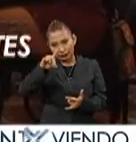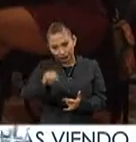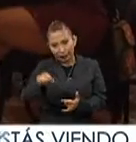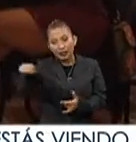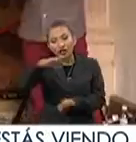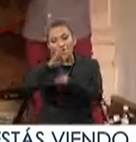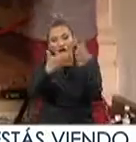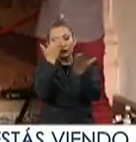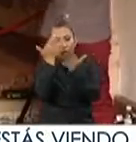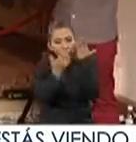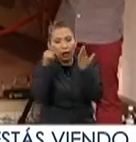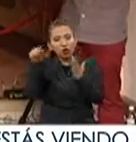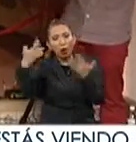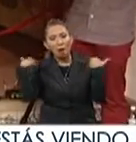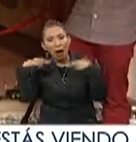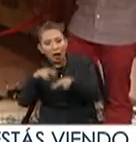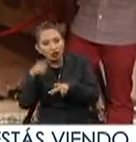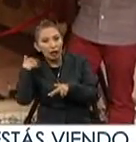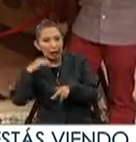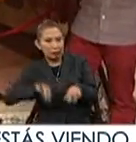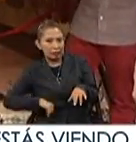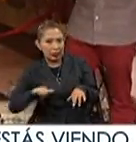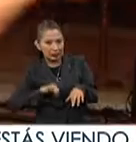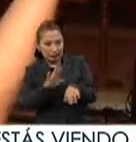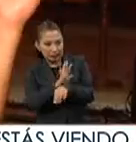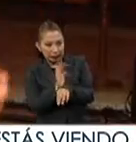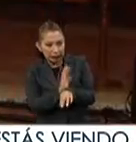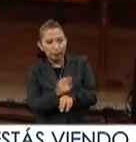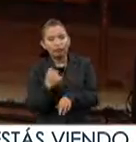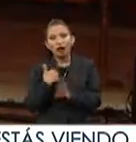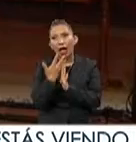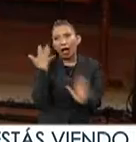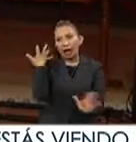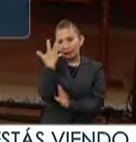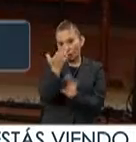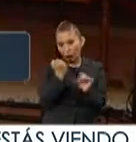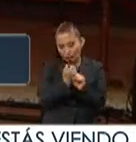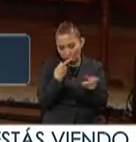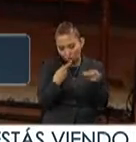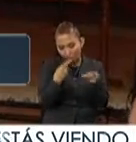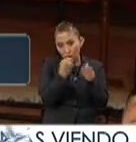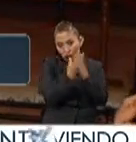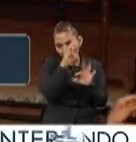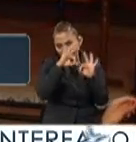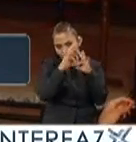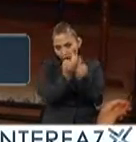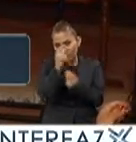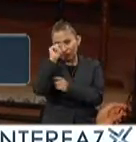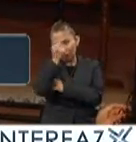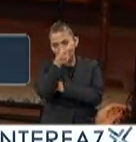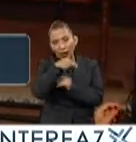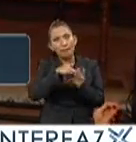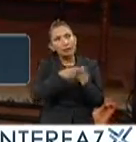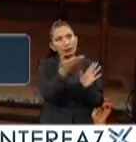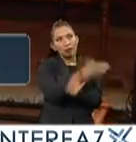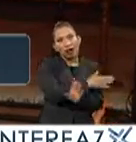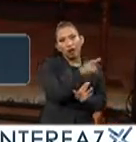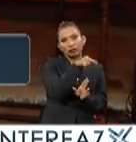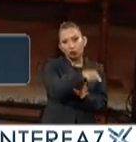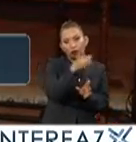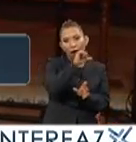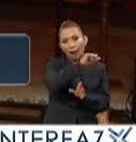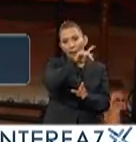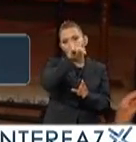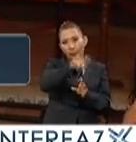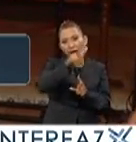los estudiantes interesados en la industria cinematográfica. Yo ya tengo 5 años desarrollando este nuevo tipo de tecnologías. Comenzamos haciendo una